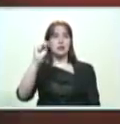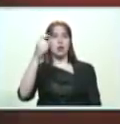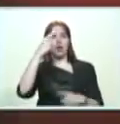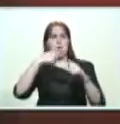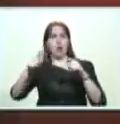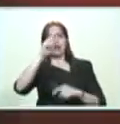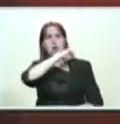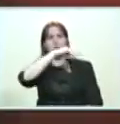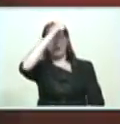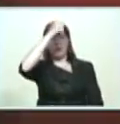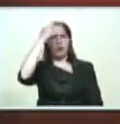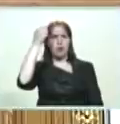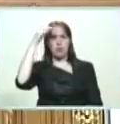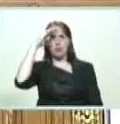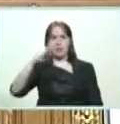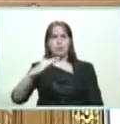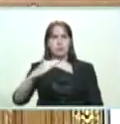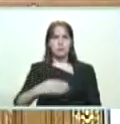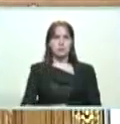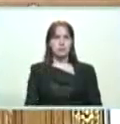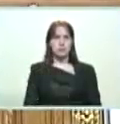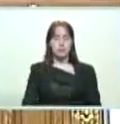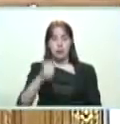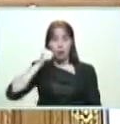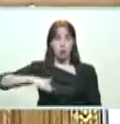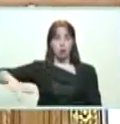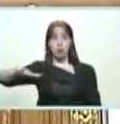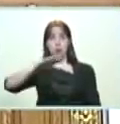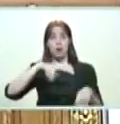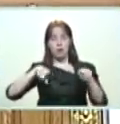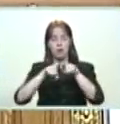Sargento Mayor de la Guardia. Así es el pueblo.